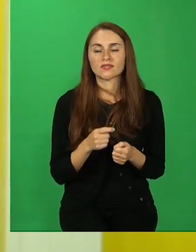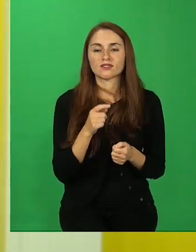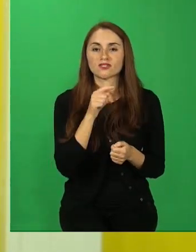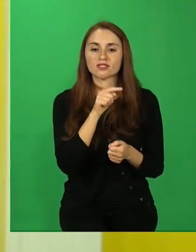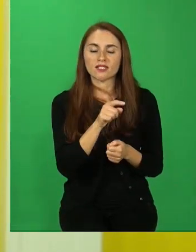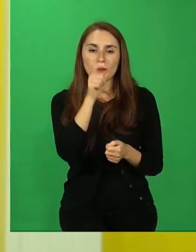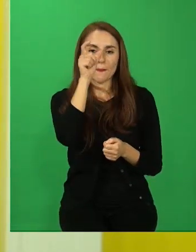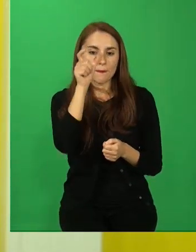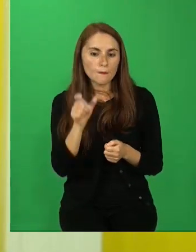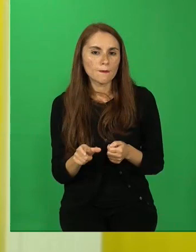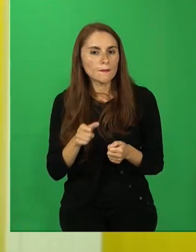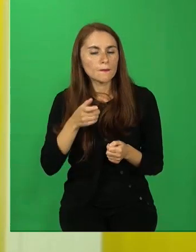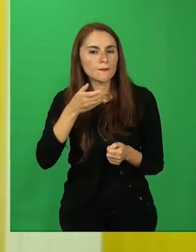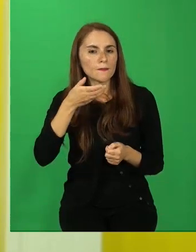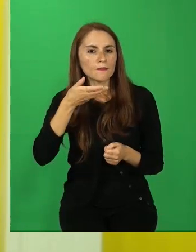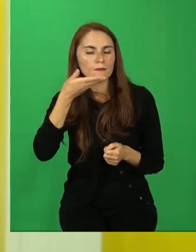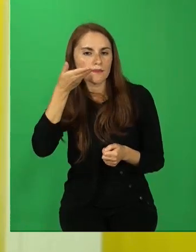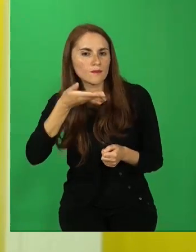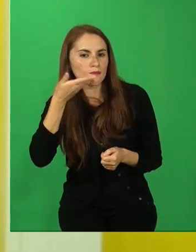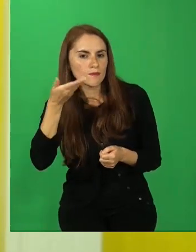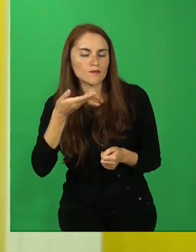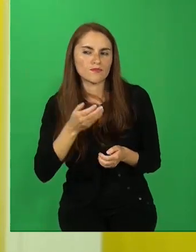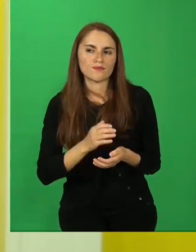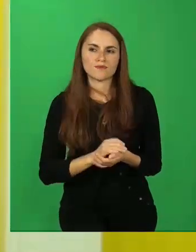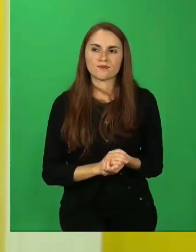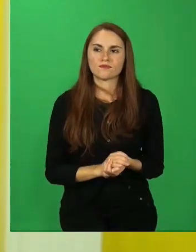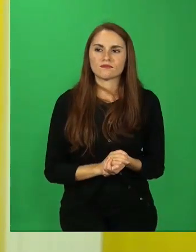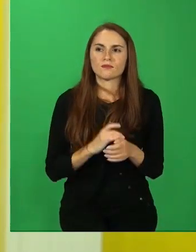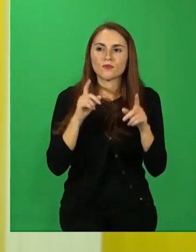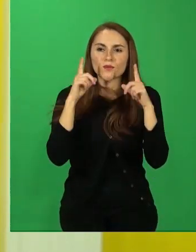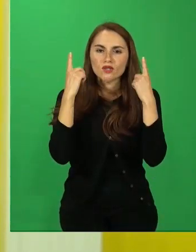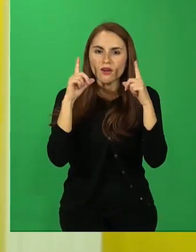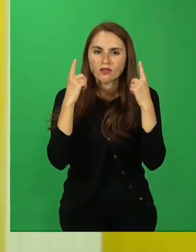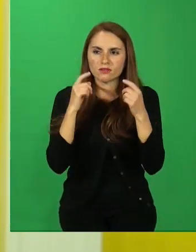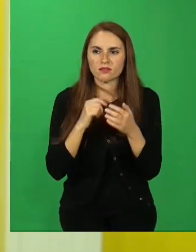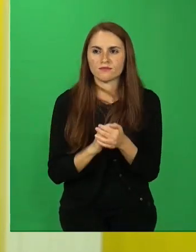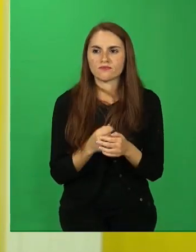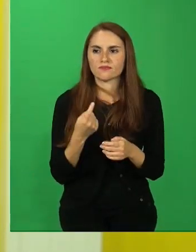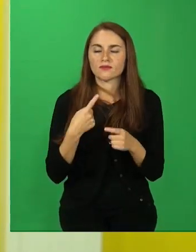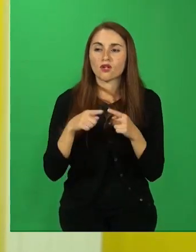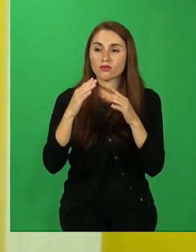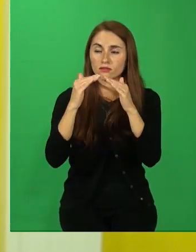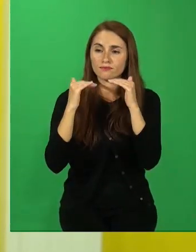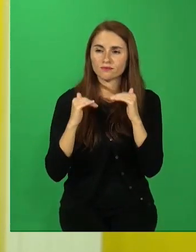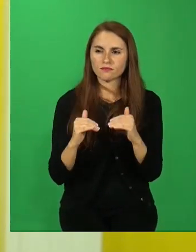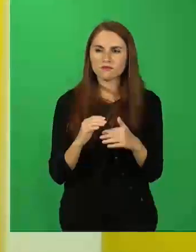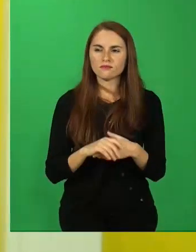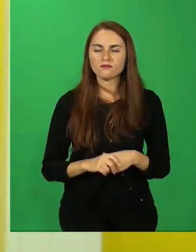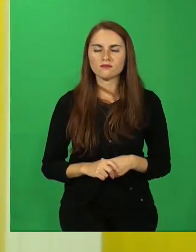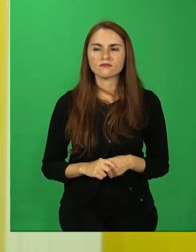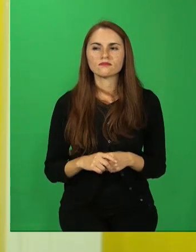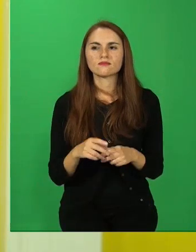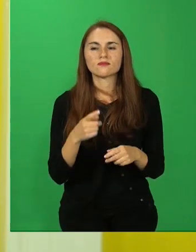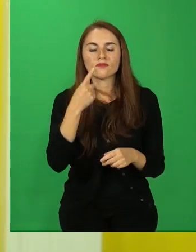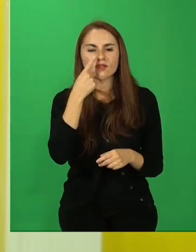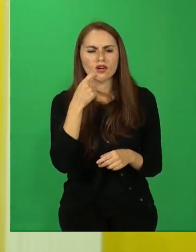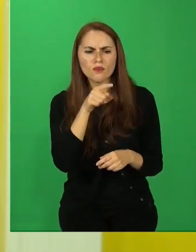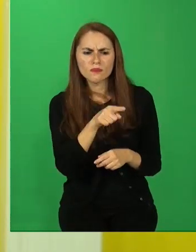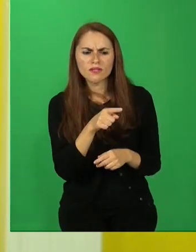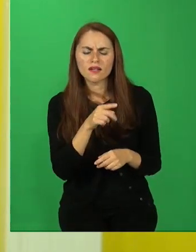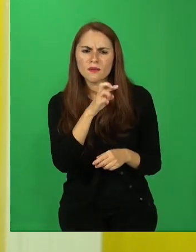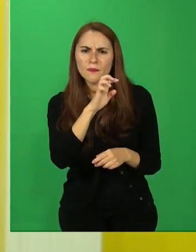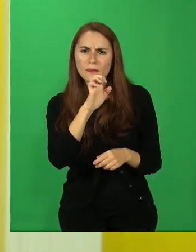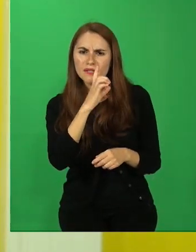es el protagonista de lo que nos está contando. La siguiente. Pedro giró y comenzó a nadar hacia la